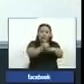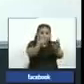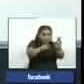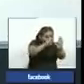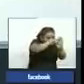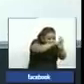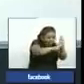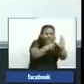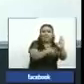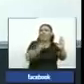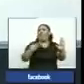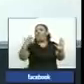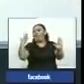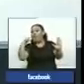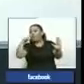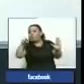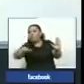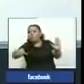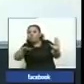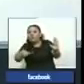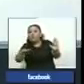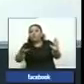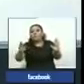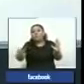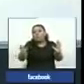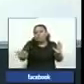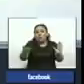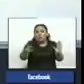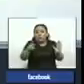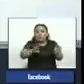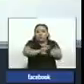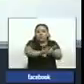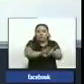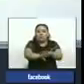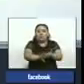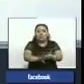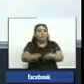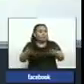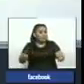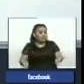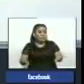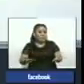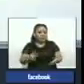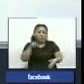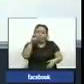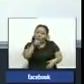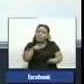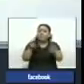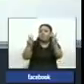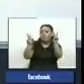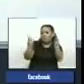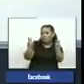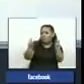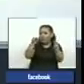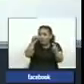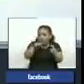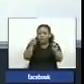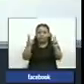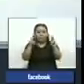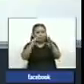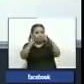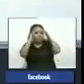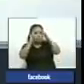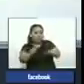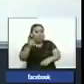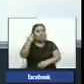ahora son requisitos que se están exigiendo para la entrega de la compensación. Definitivamente que este es un tema al que debe prestarse la atención.